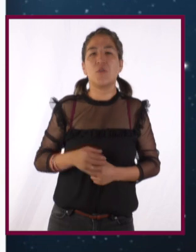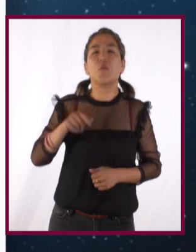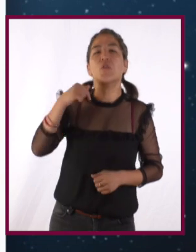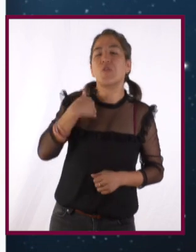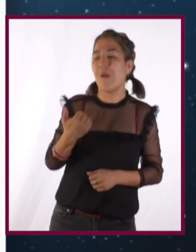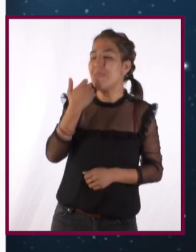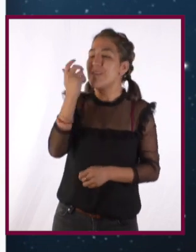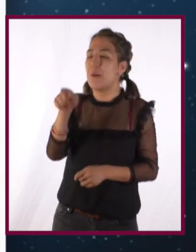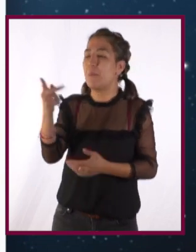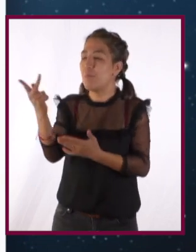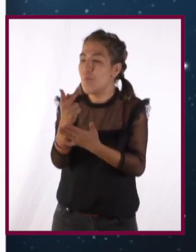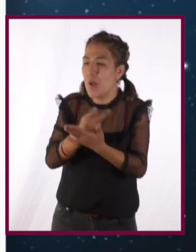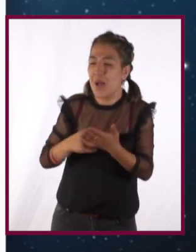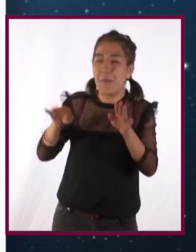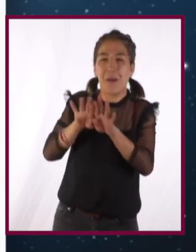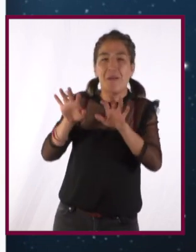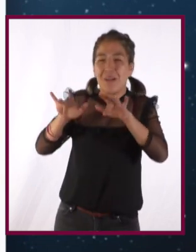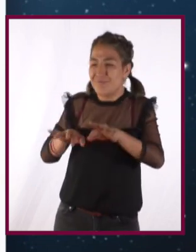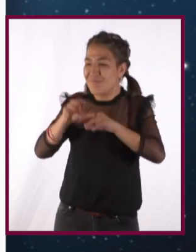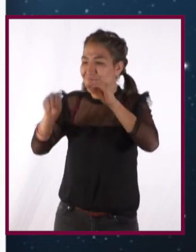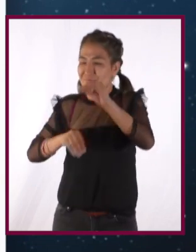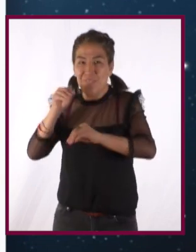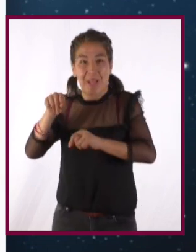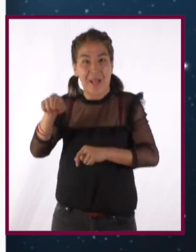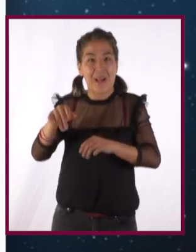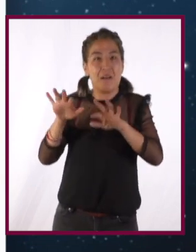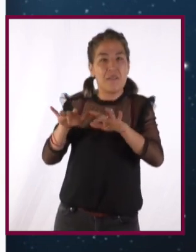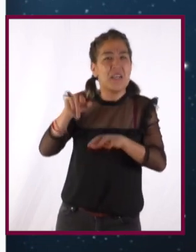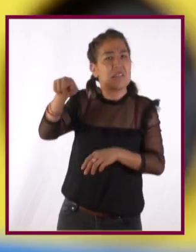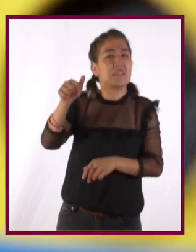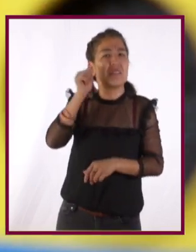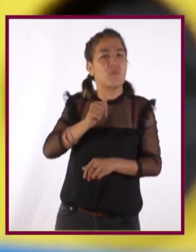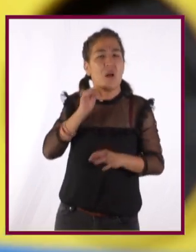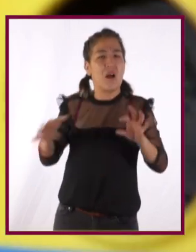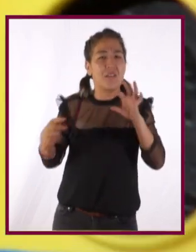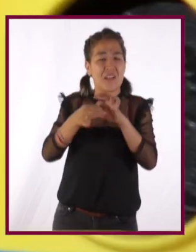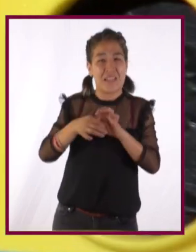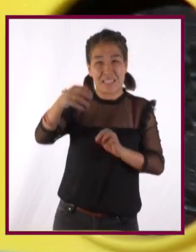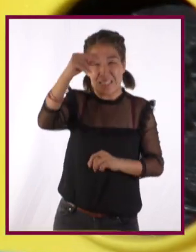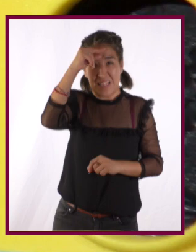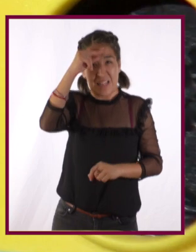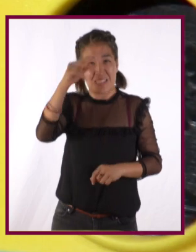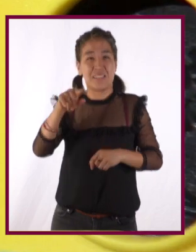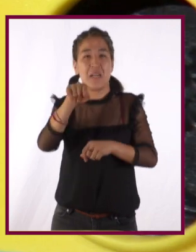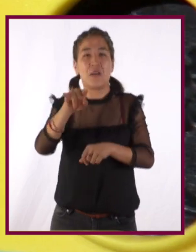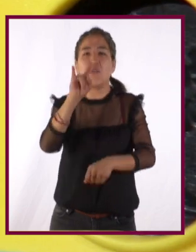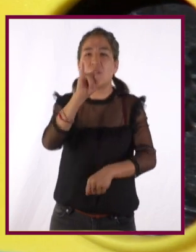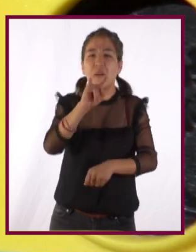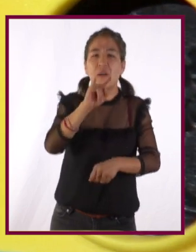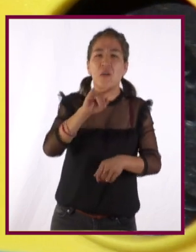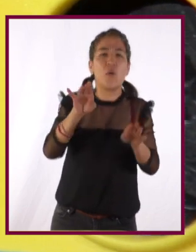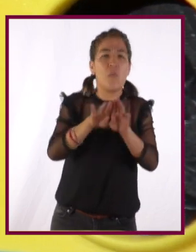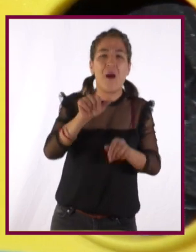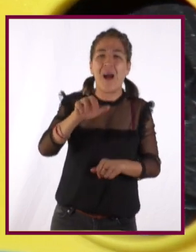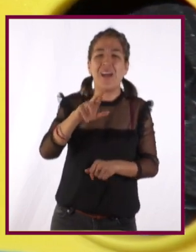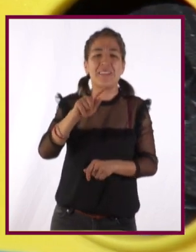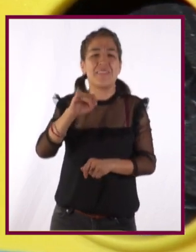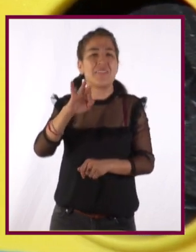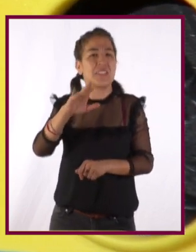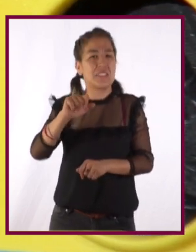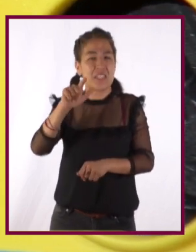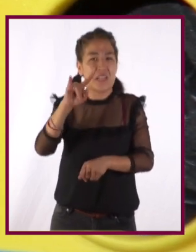que nosotros quisiéramos programar o que pudiéramos programar siempre va a estar relacionada con la inteligencia artificial y esto